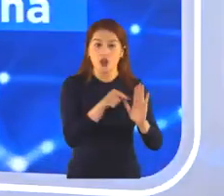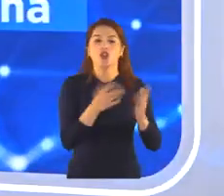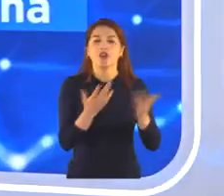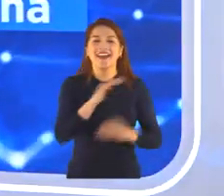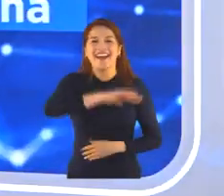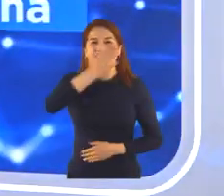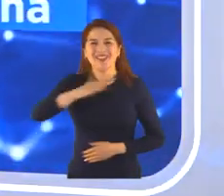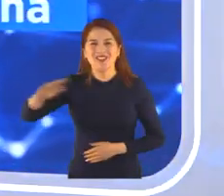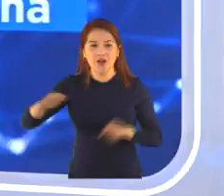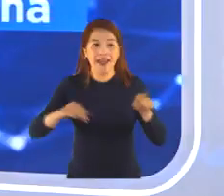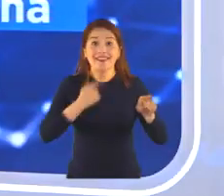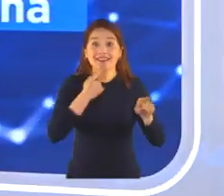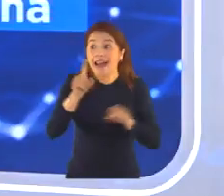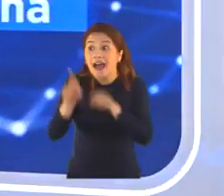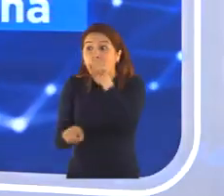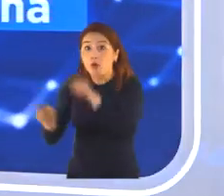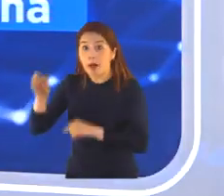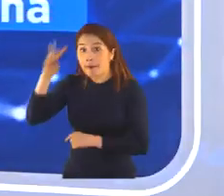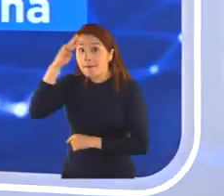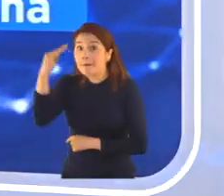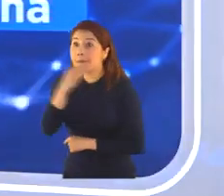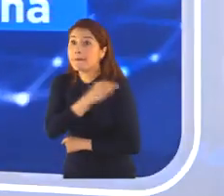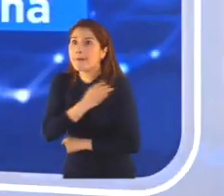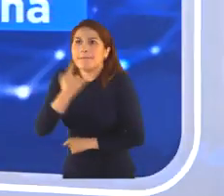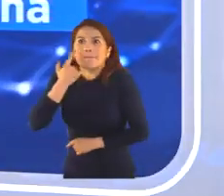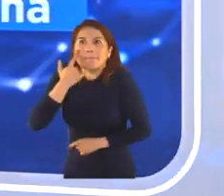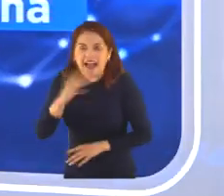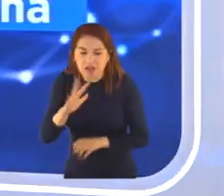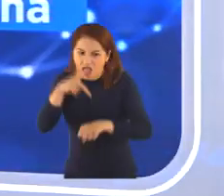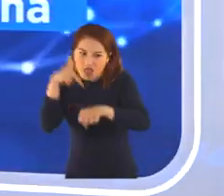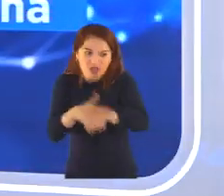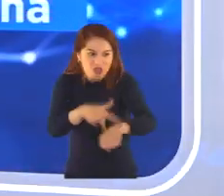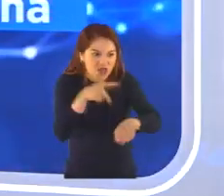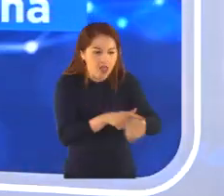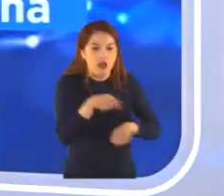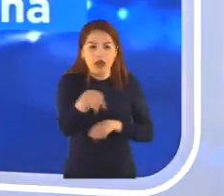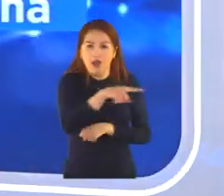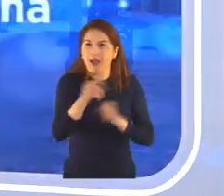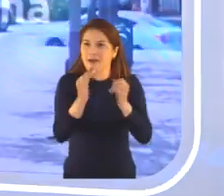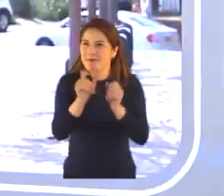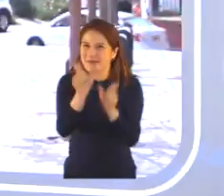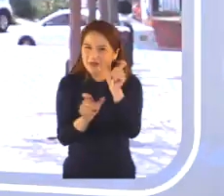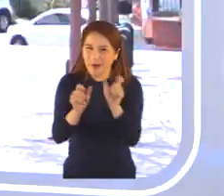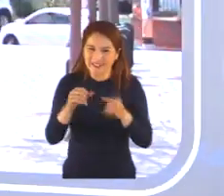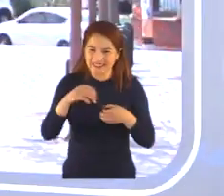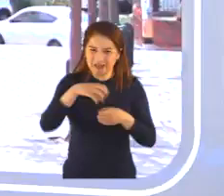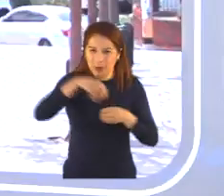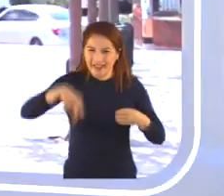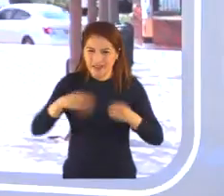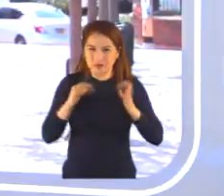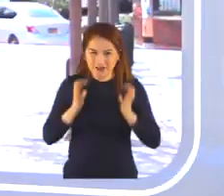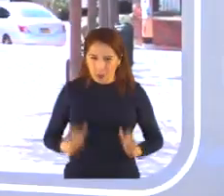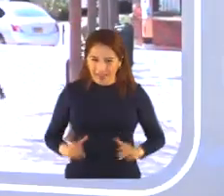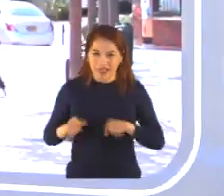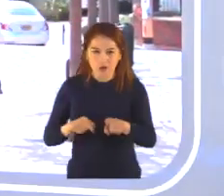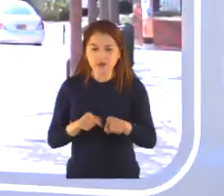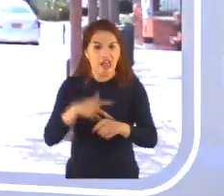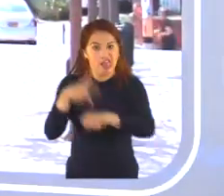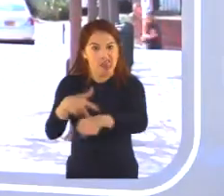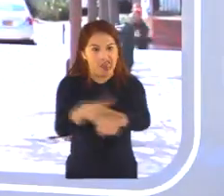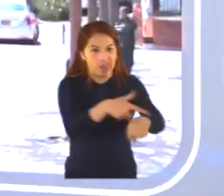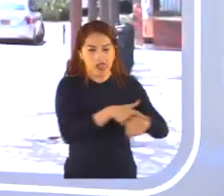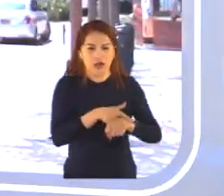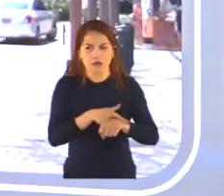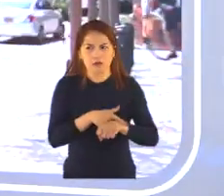en esa región estarían, al parecer, torturando a ciudadanos a cambio de información. Sara Gudelo, vuelvo con usted. Esto es una